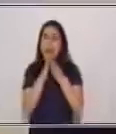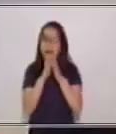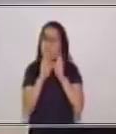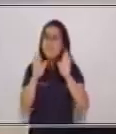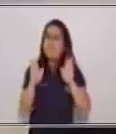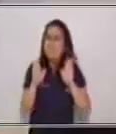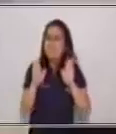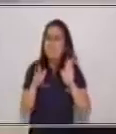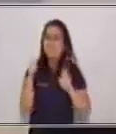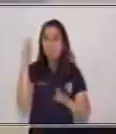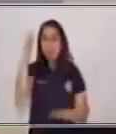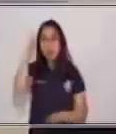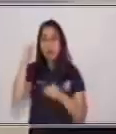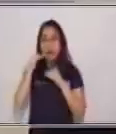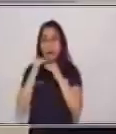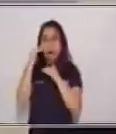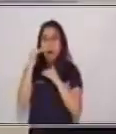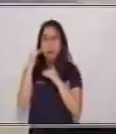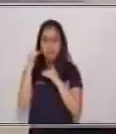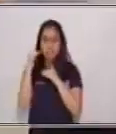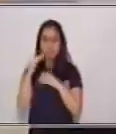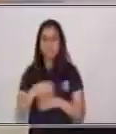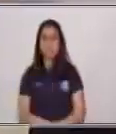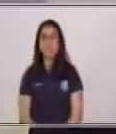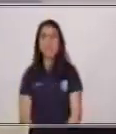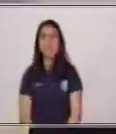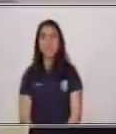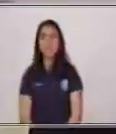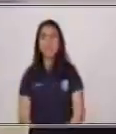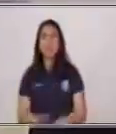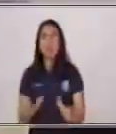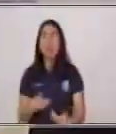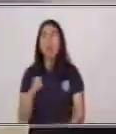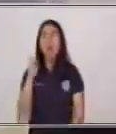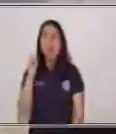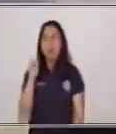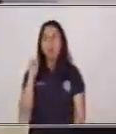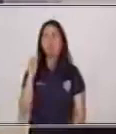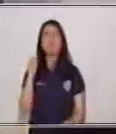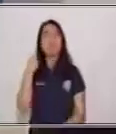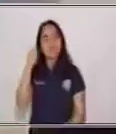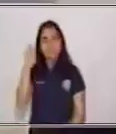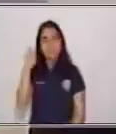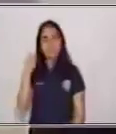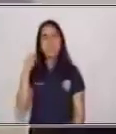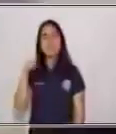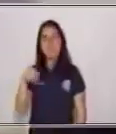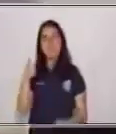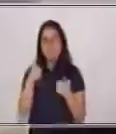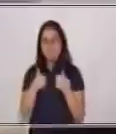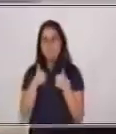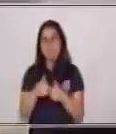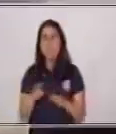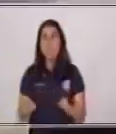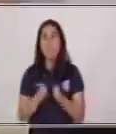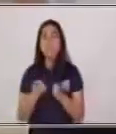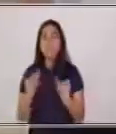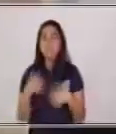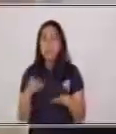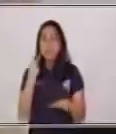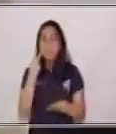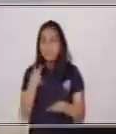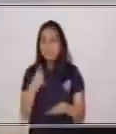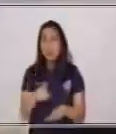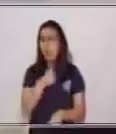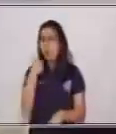no iban tildadas. Entonces, hemos terminado el tema general con estas pequeñas sesiones que hemos tenido y